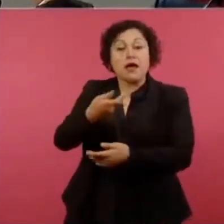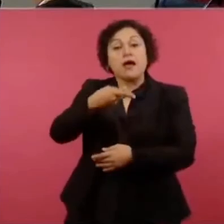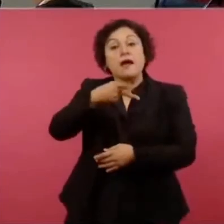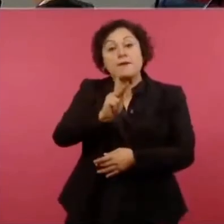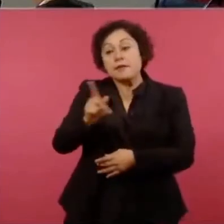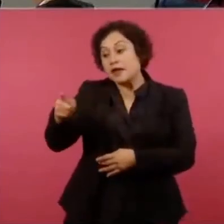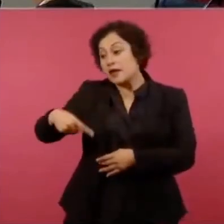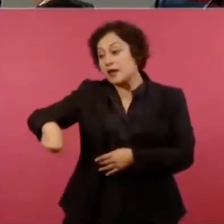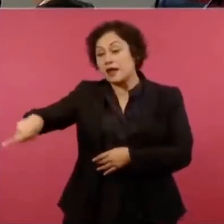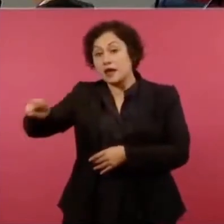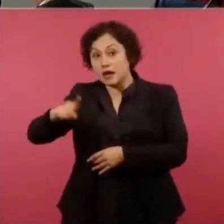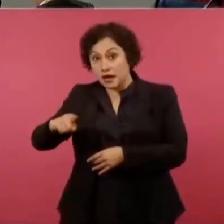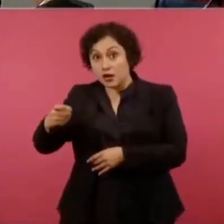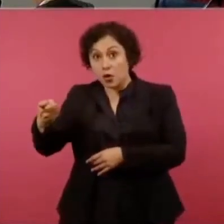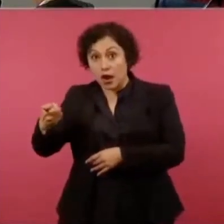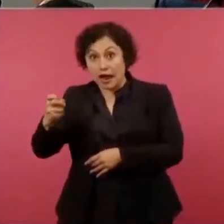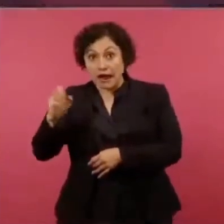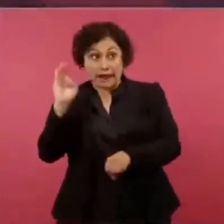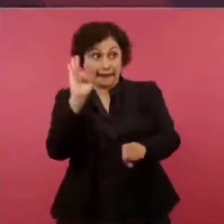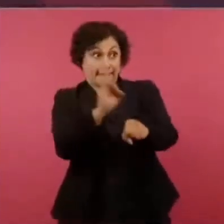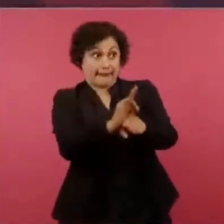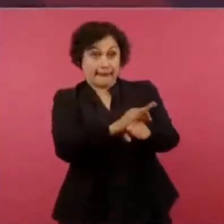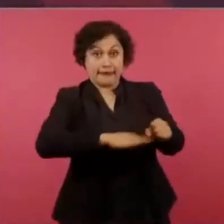defienden a los verdugos del pueblo.